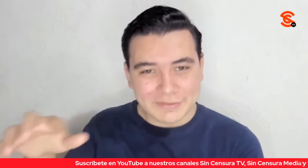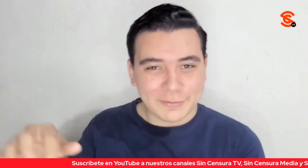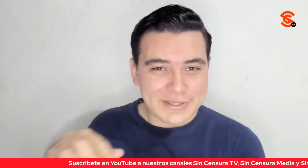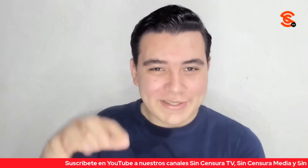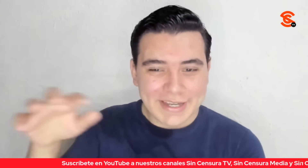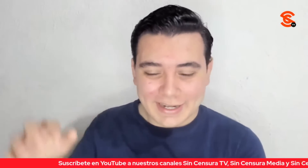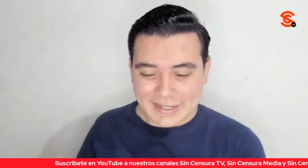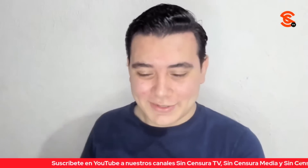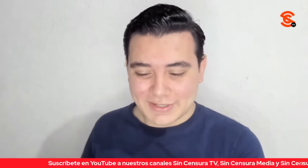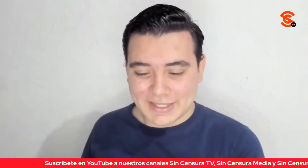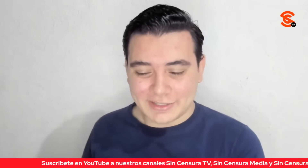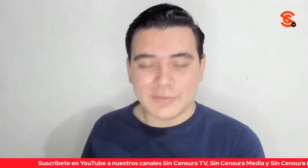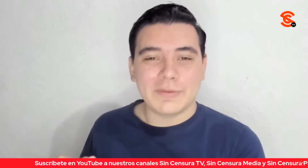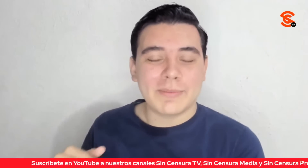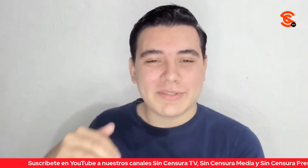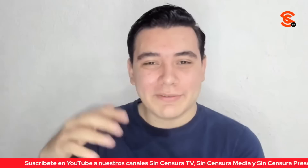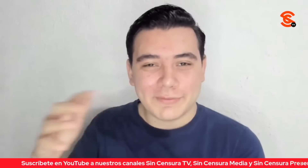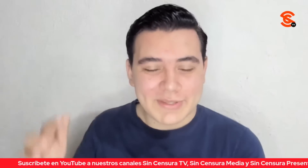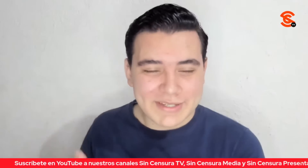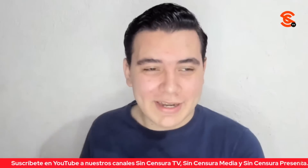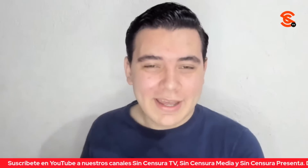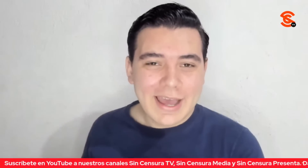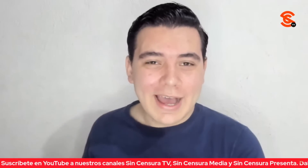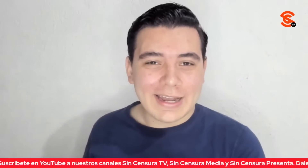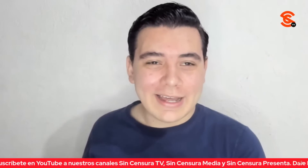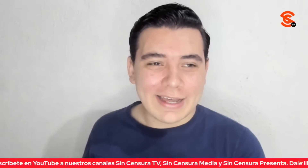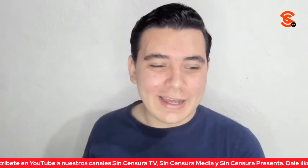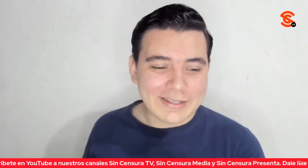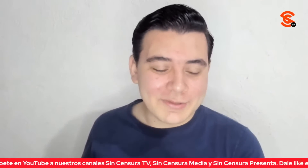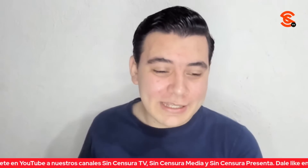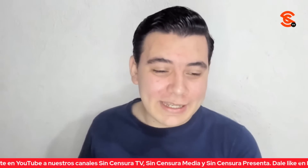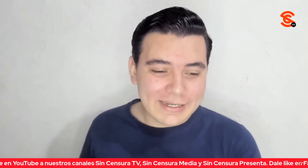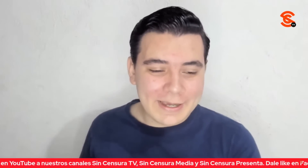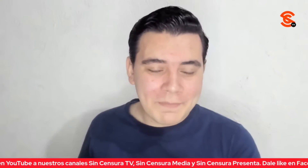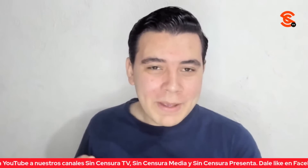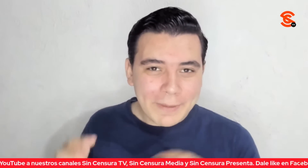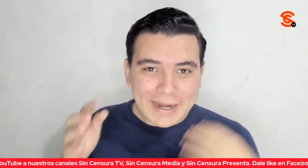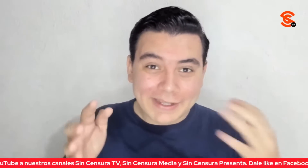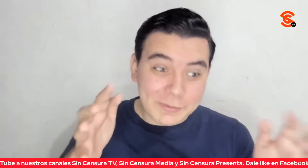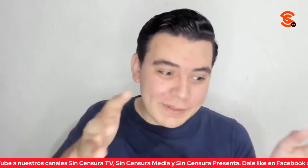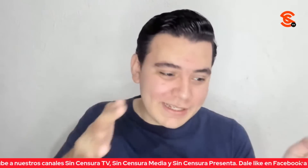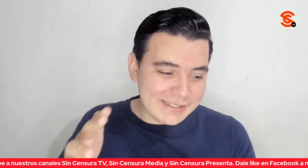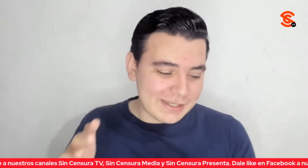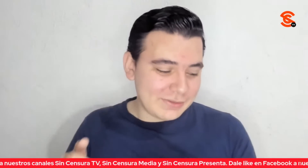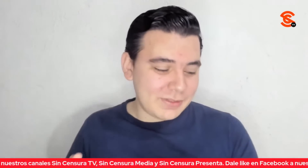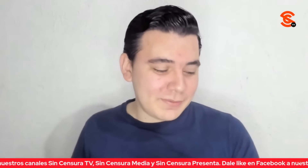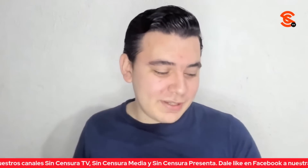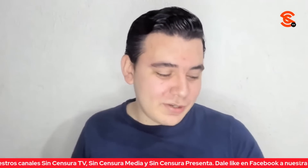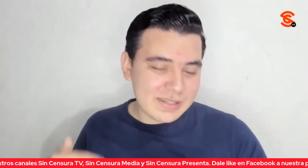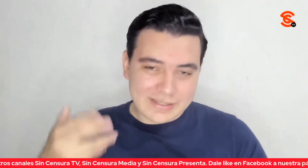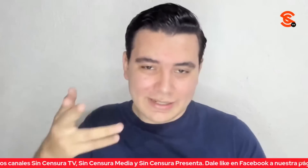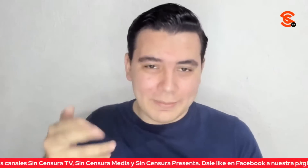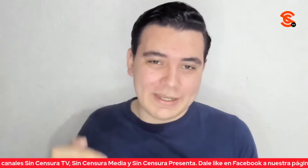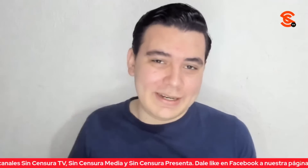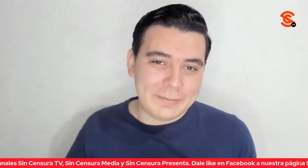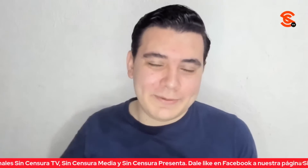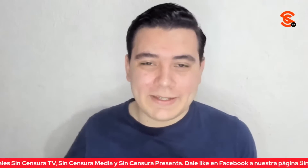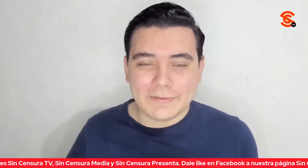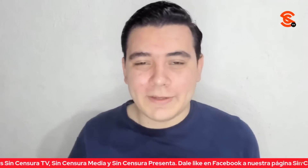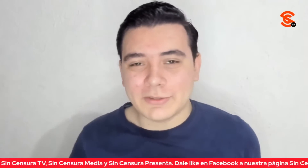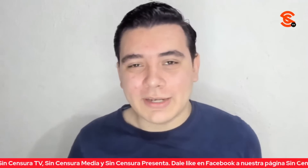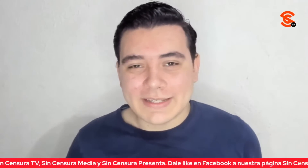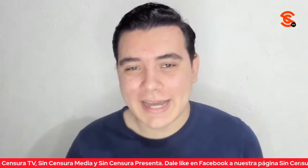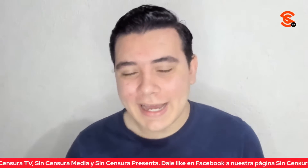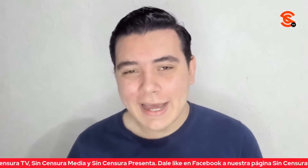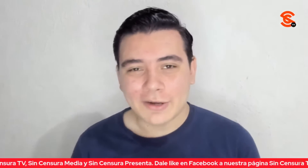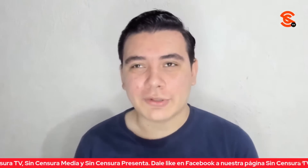vamos a influenciar a la sociedad, cómo vamos a influenciar a la ciudadanía para que opine ciertos tipos de cosas, y la mañanera pues en